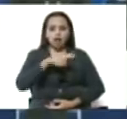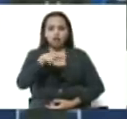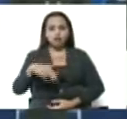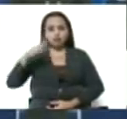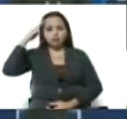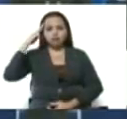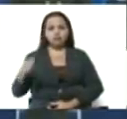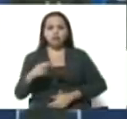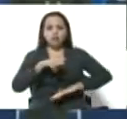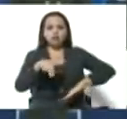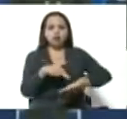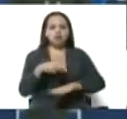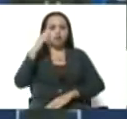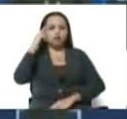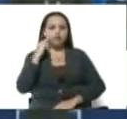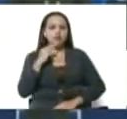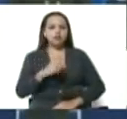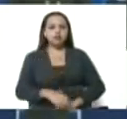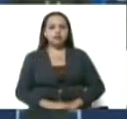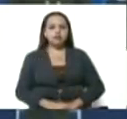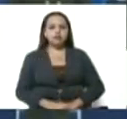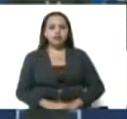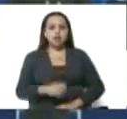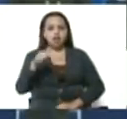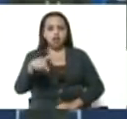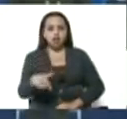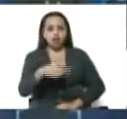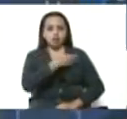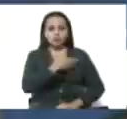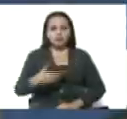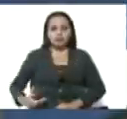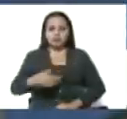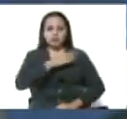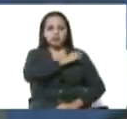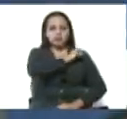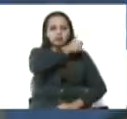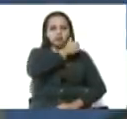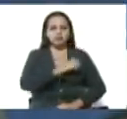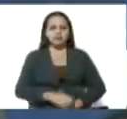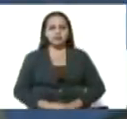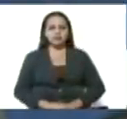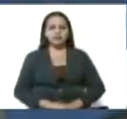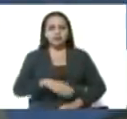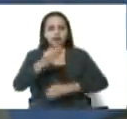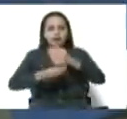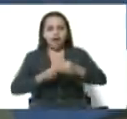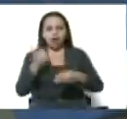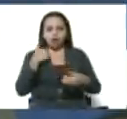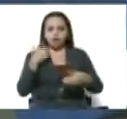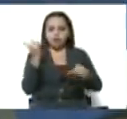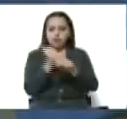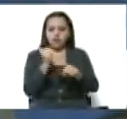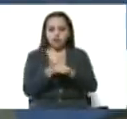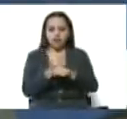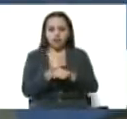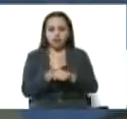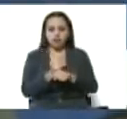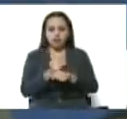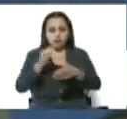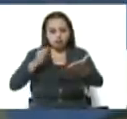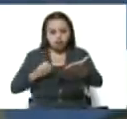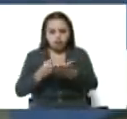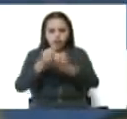hermanas en al bolivariana y yo como comandante en jefe ejerzo mis funciones a dedicación